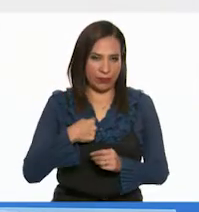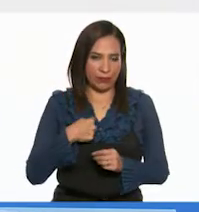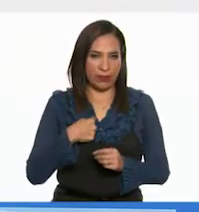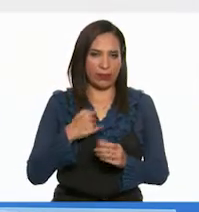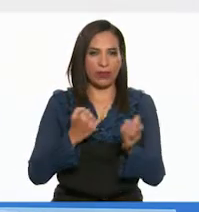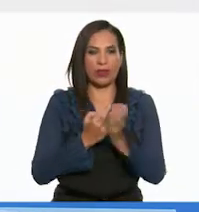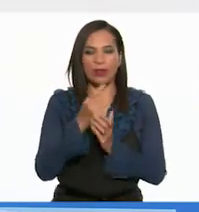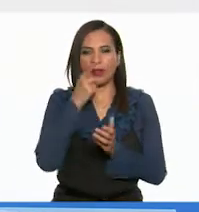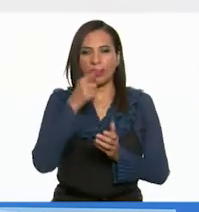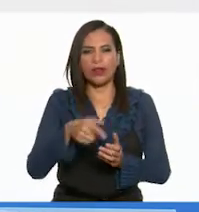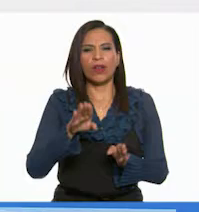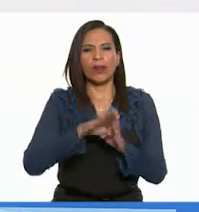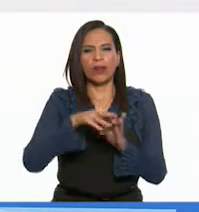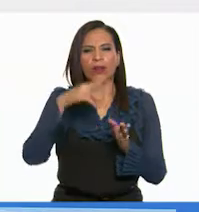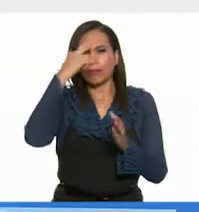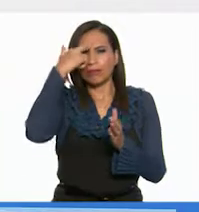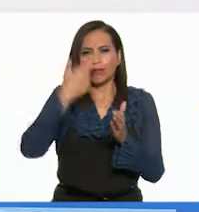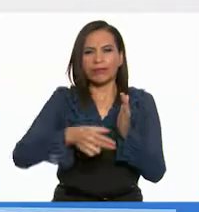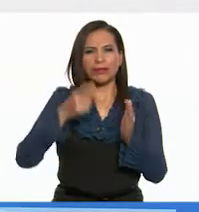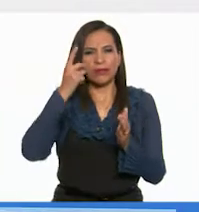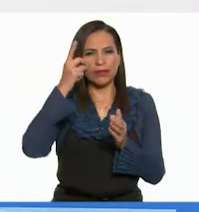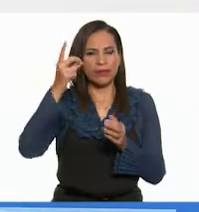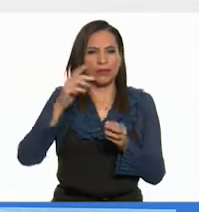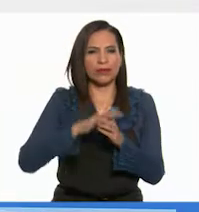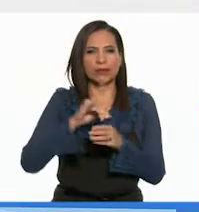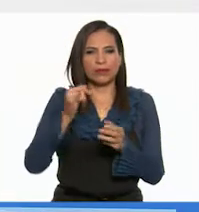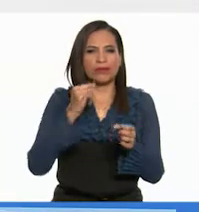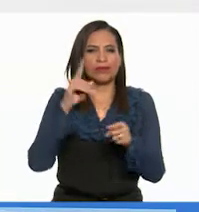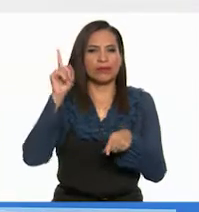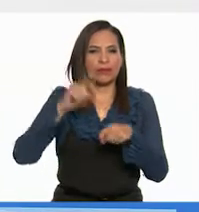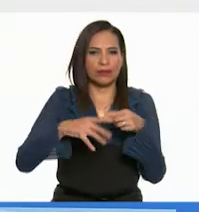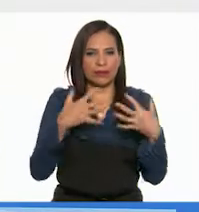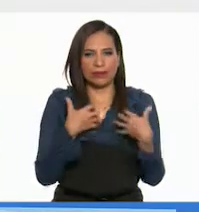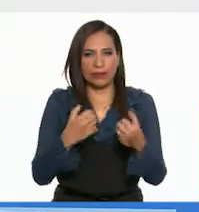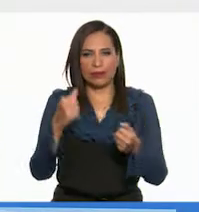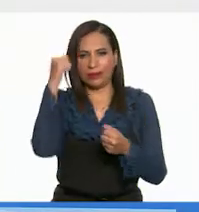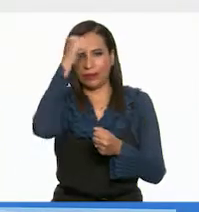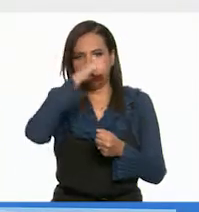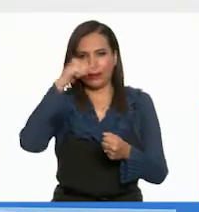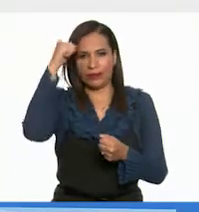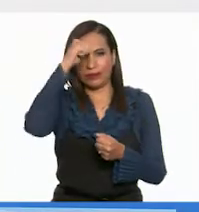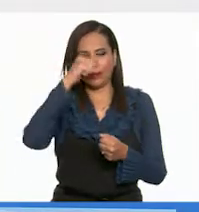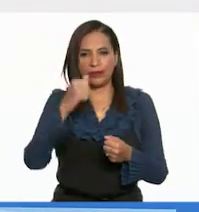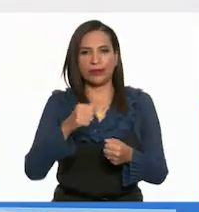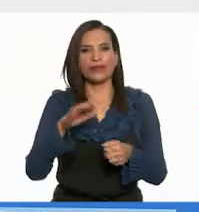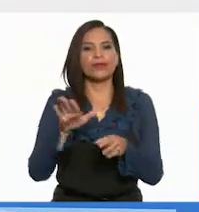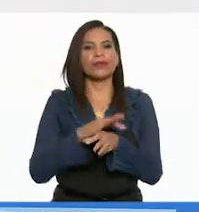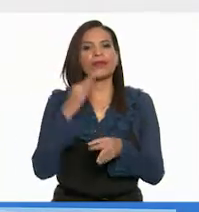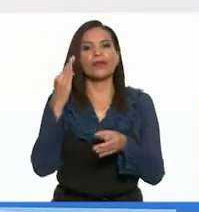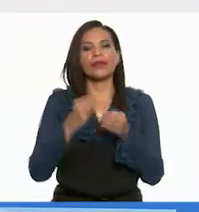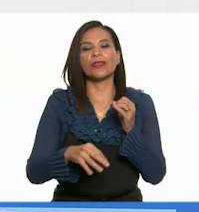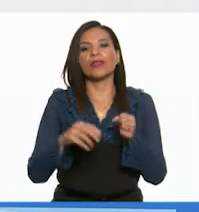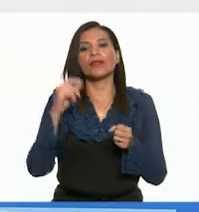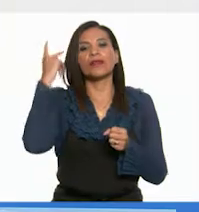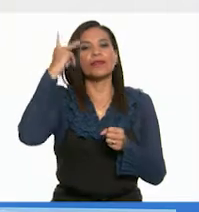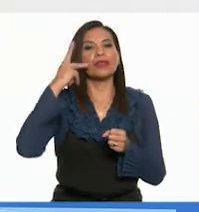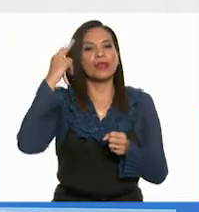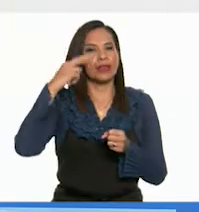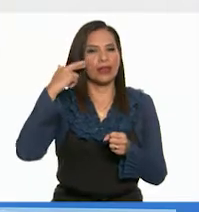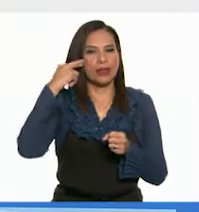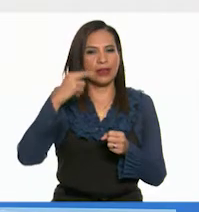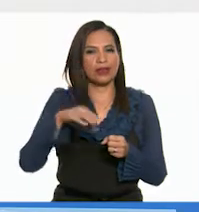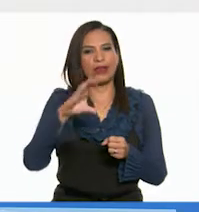me declaró hereje y degradó de mi investidura sacerdotal. Finalmente, el virrey